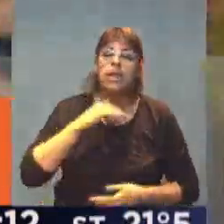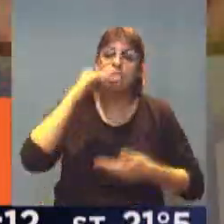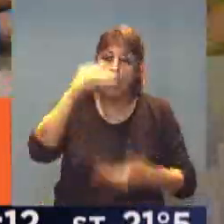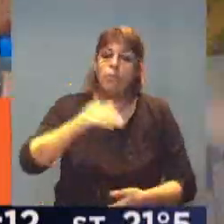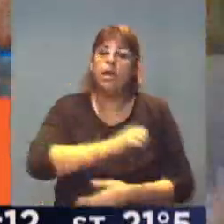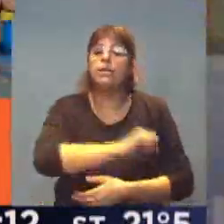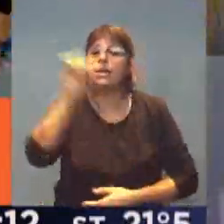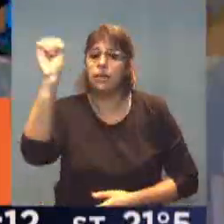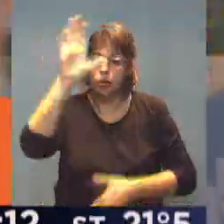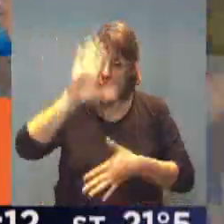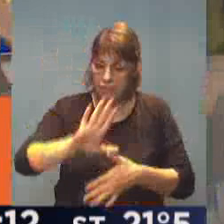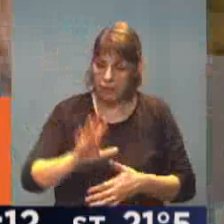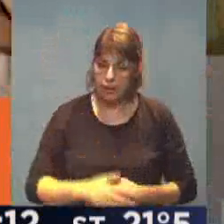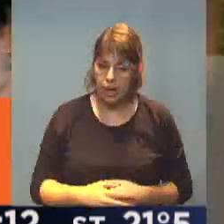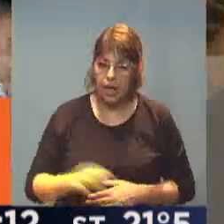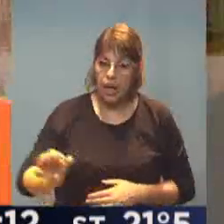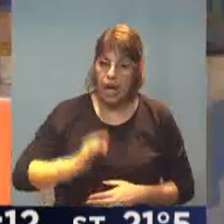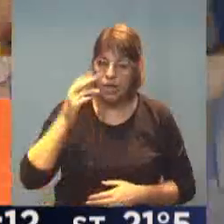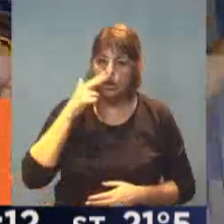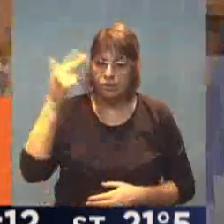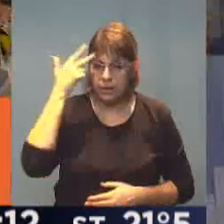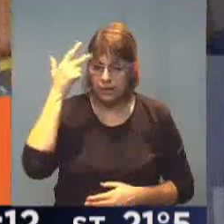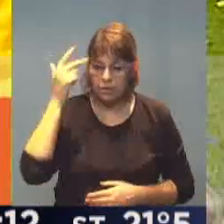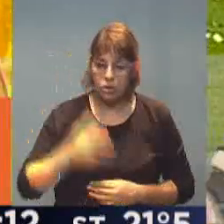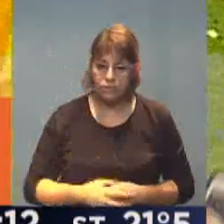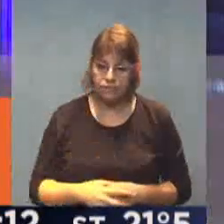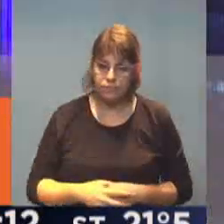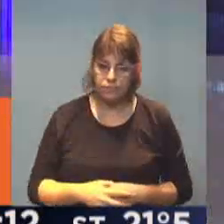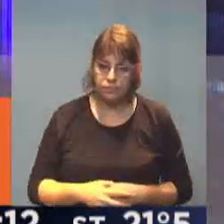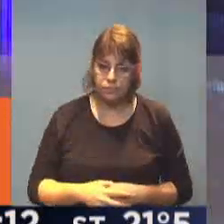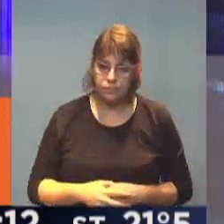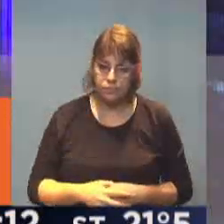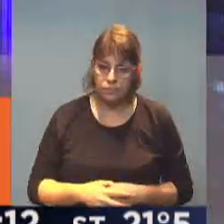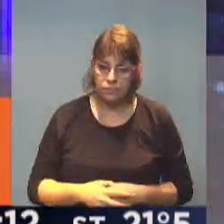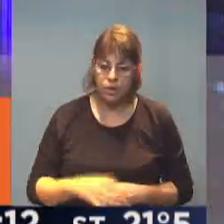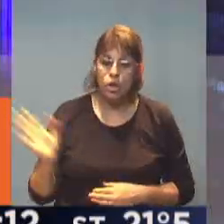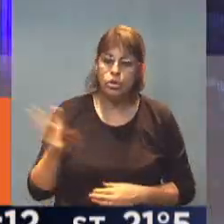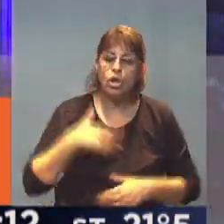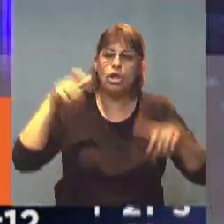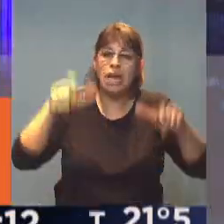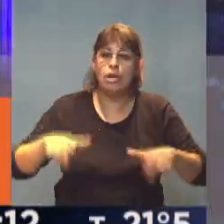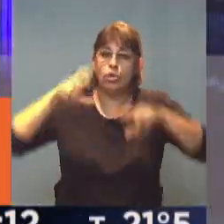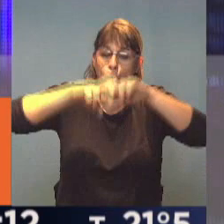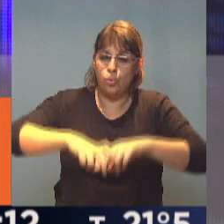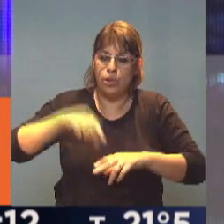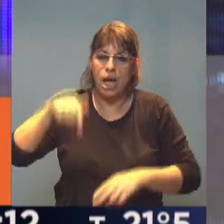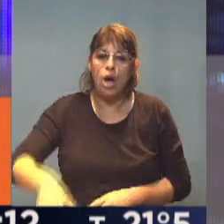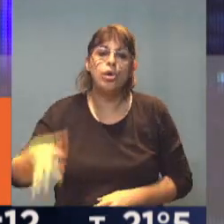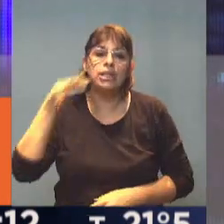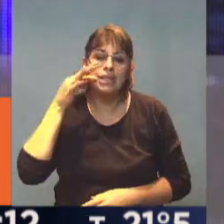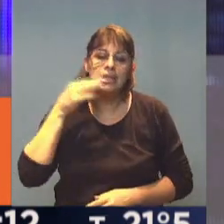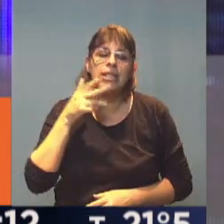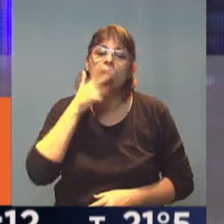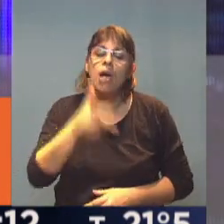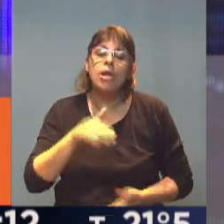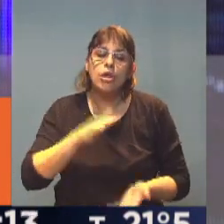de América del año 2018. Se subieron todos al arco, aguantó bien. Vamos a escuchar los testimonios allí en